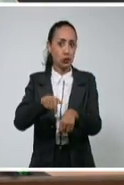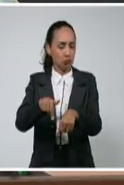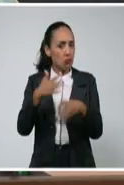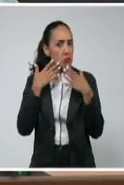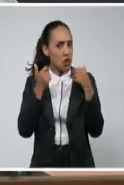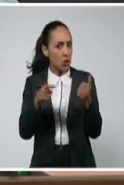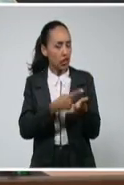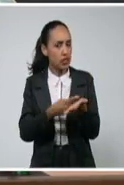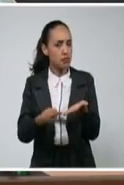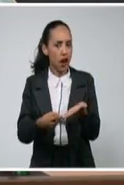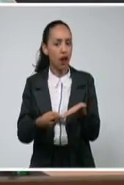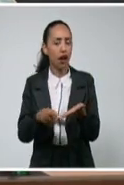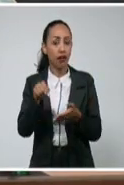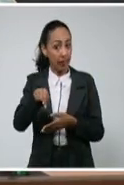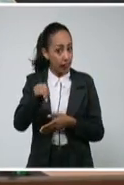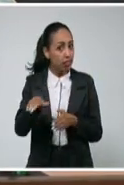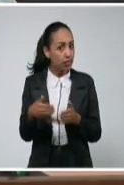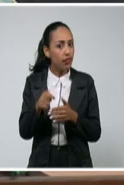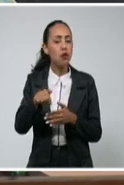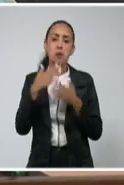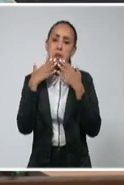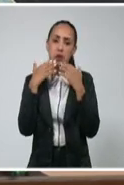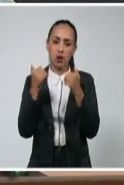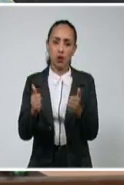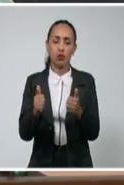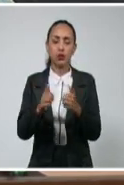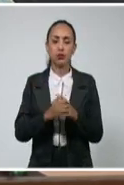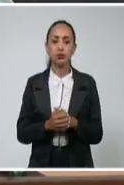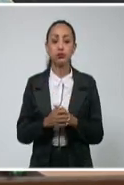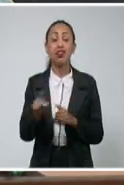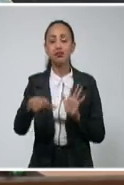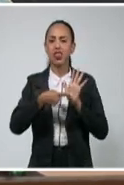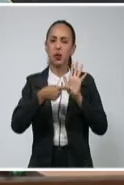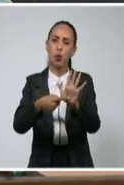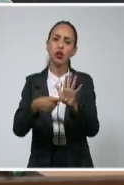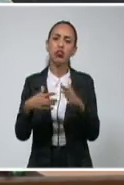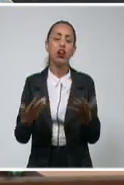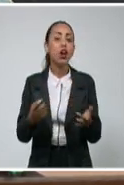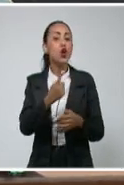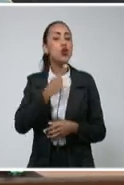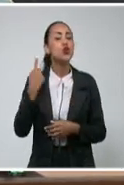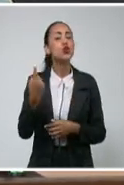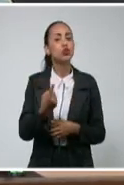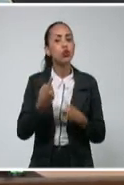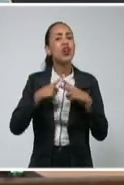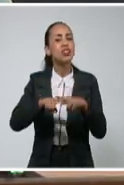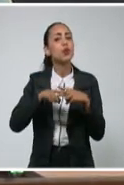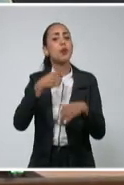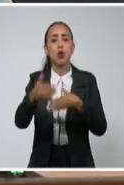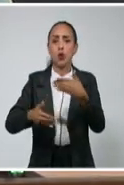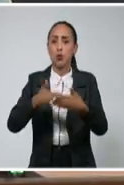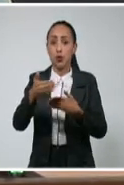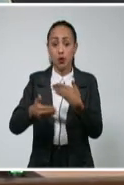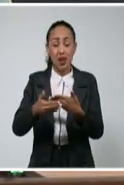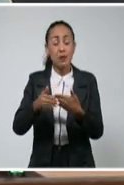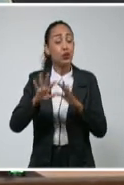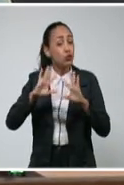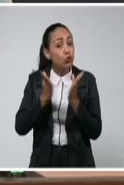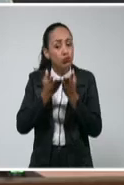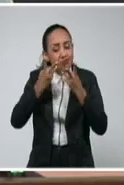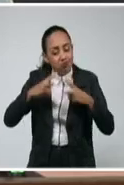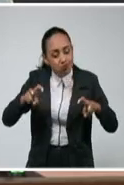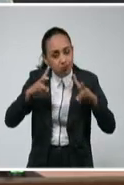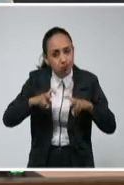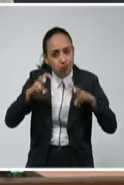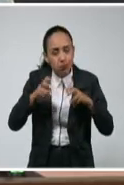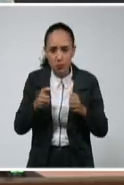semana, y nos demuestra que si nosotros rectificamos las cuestiones que hemos estado analizando en este grupo gubernamental